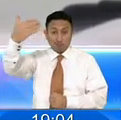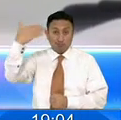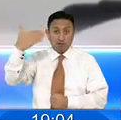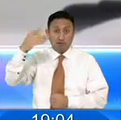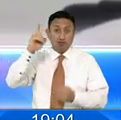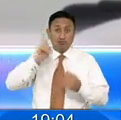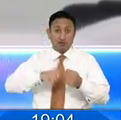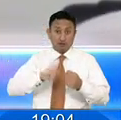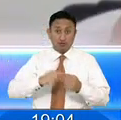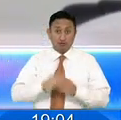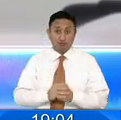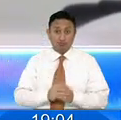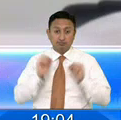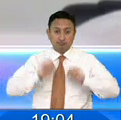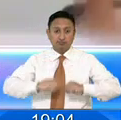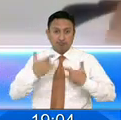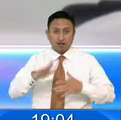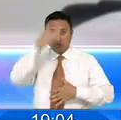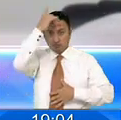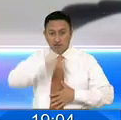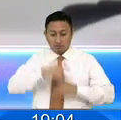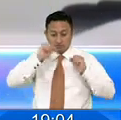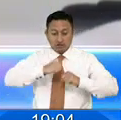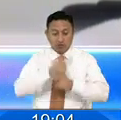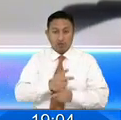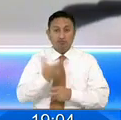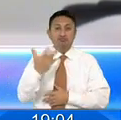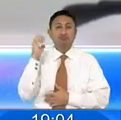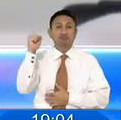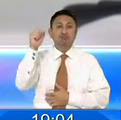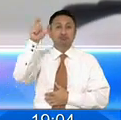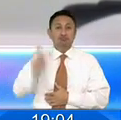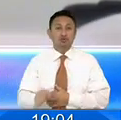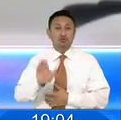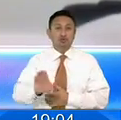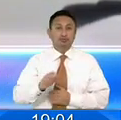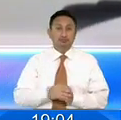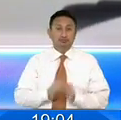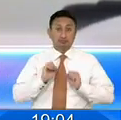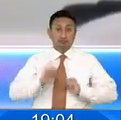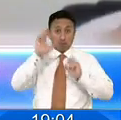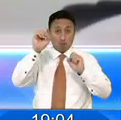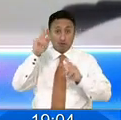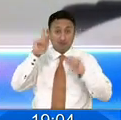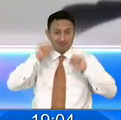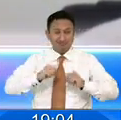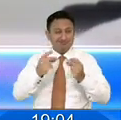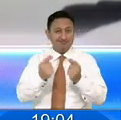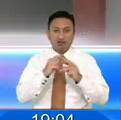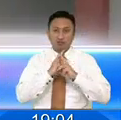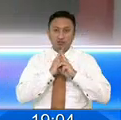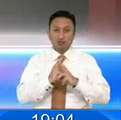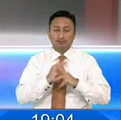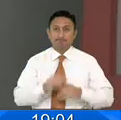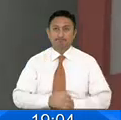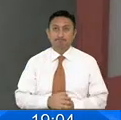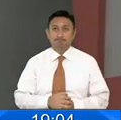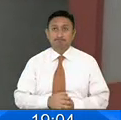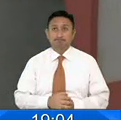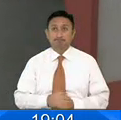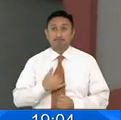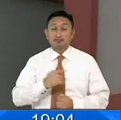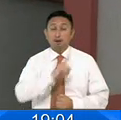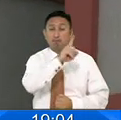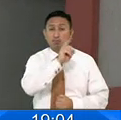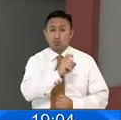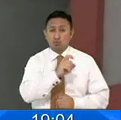una decisión que proteja los derechos de las personas y ese pronunciamiento tiene que tener una respuesta inmediata. Al ser consultado sobre la posibilidad de regresar